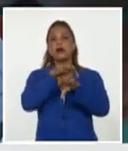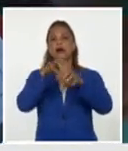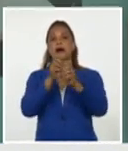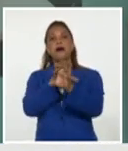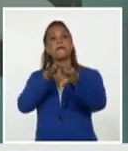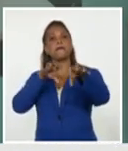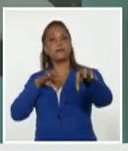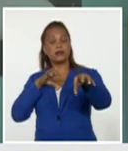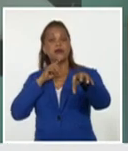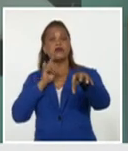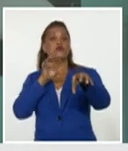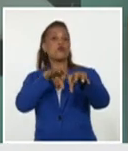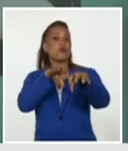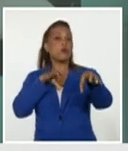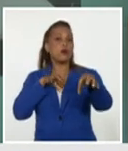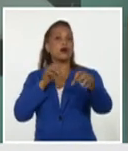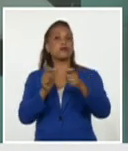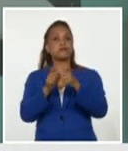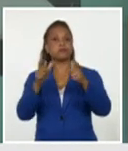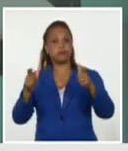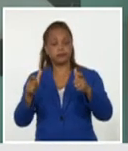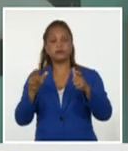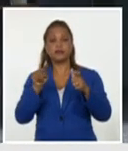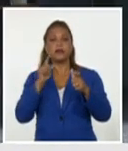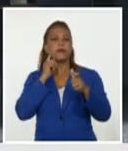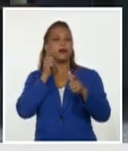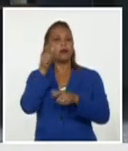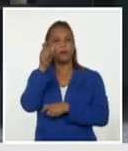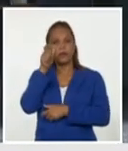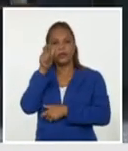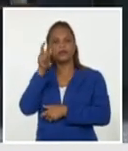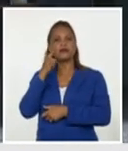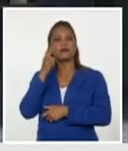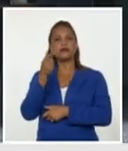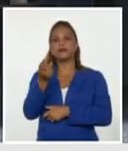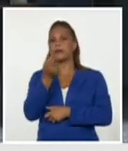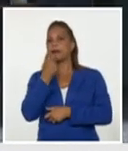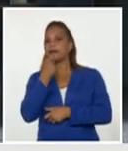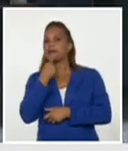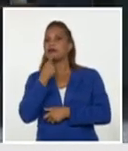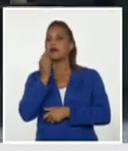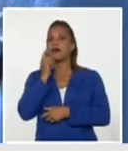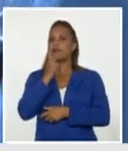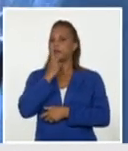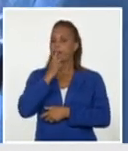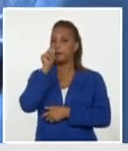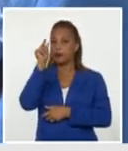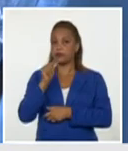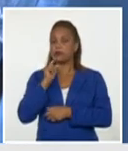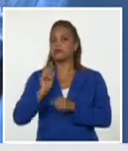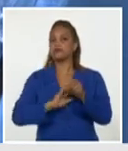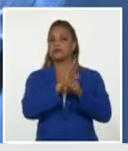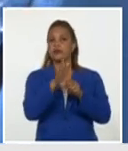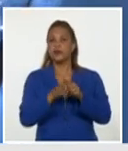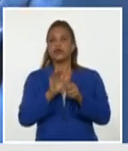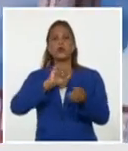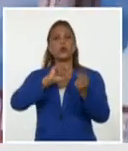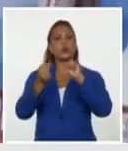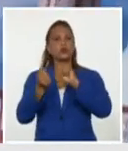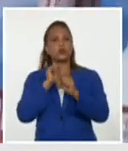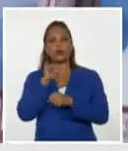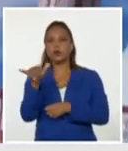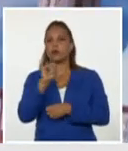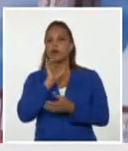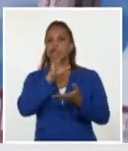de aislamiento y de vigilancia para el tratamiento de personas y también el control oportuno de los focos detectados.